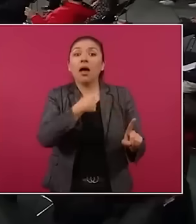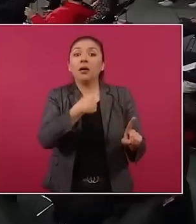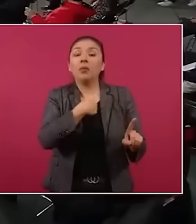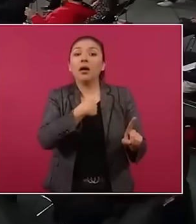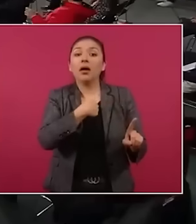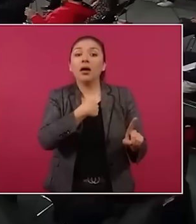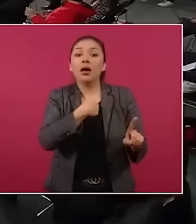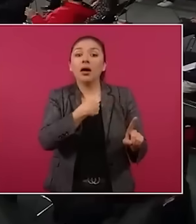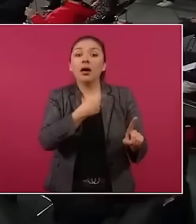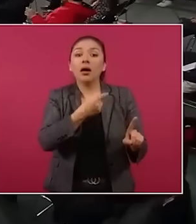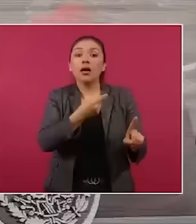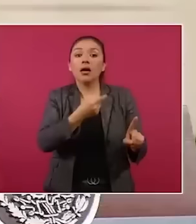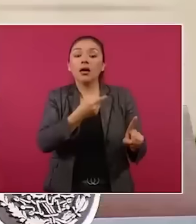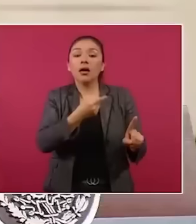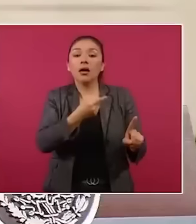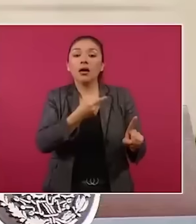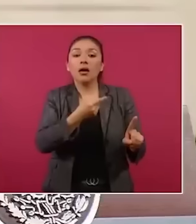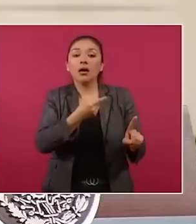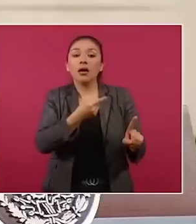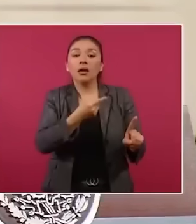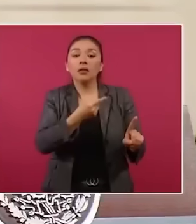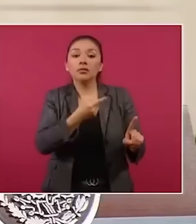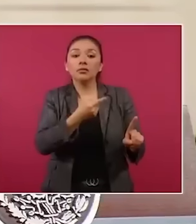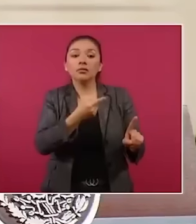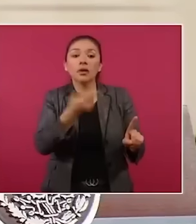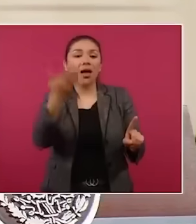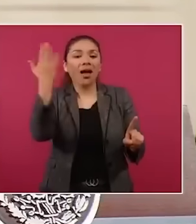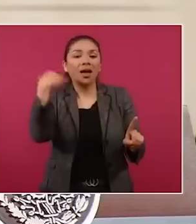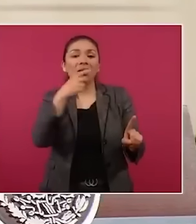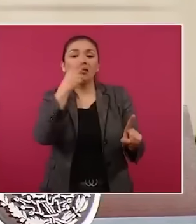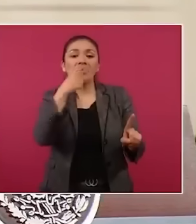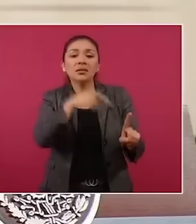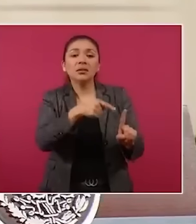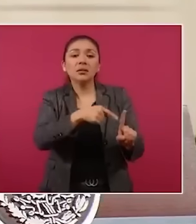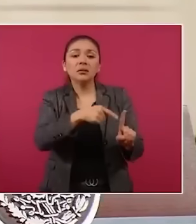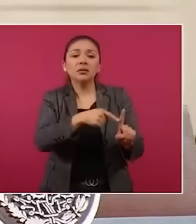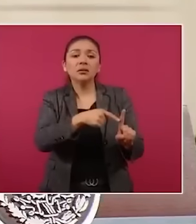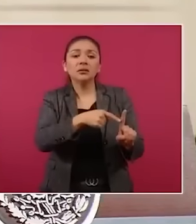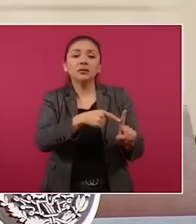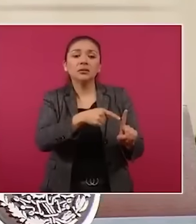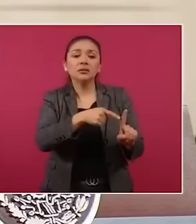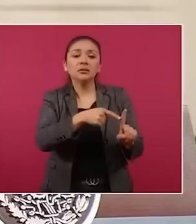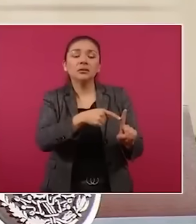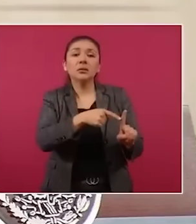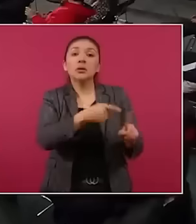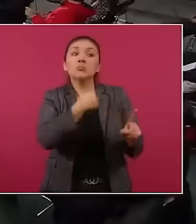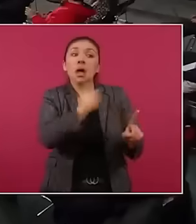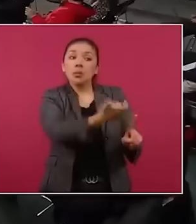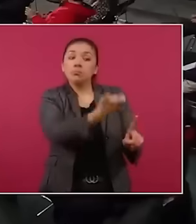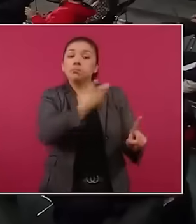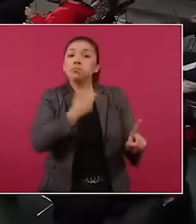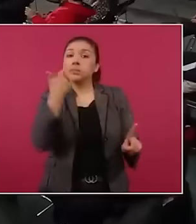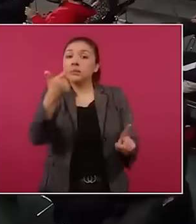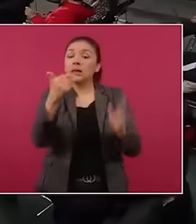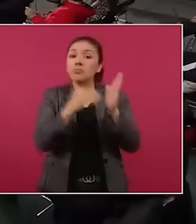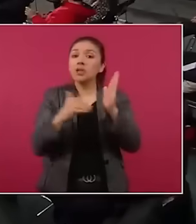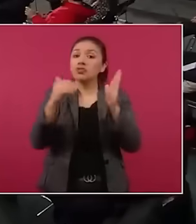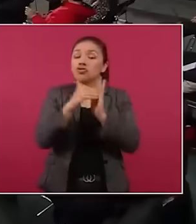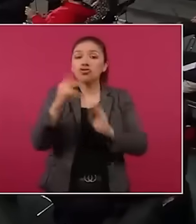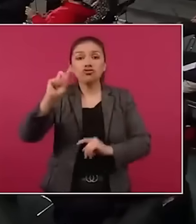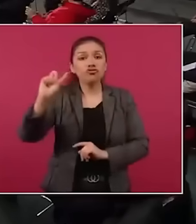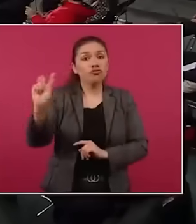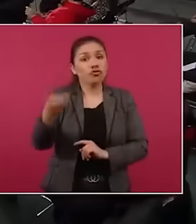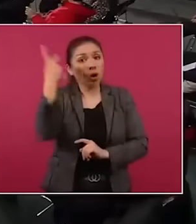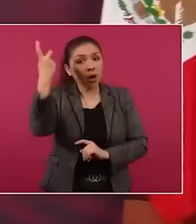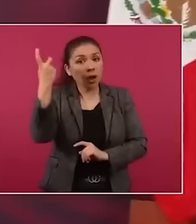¿cómo se llama? $7 millones,